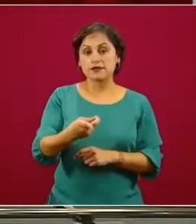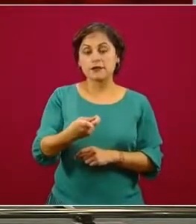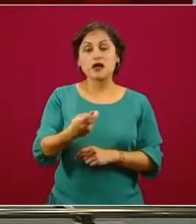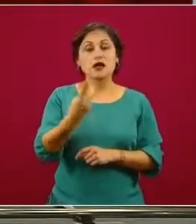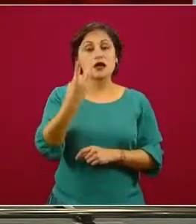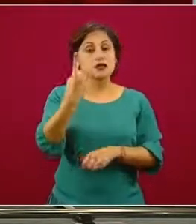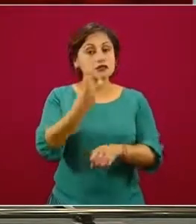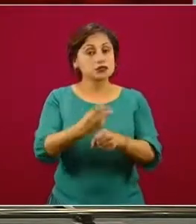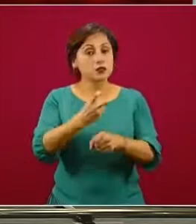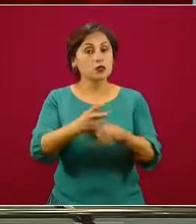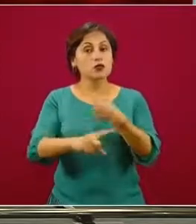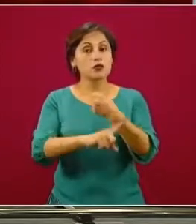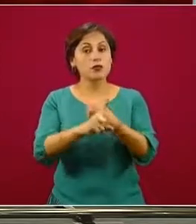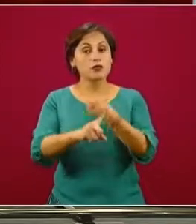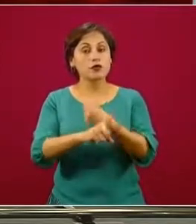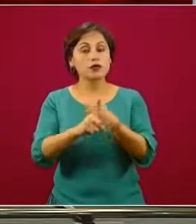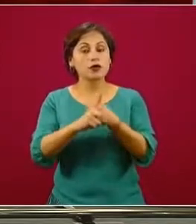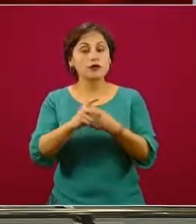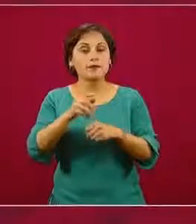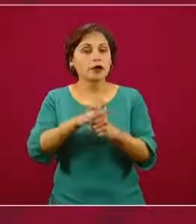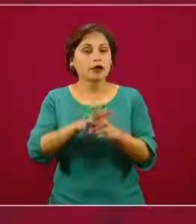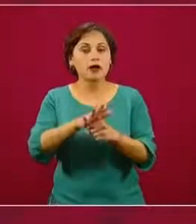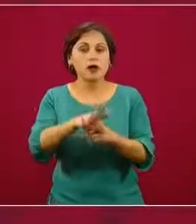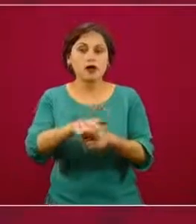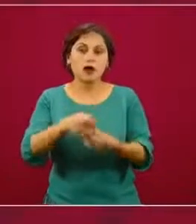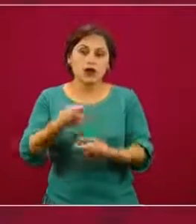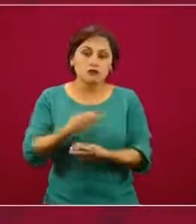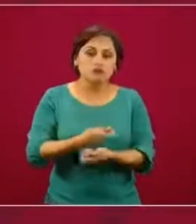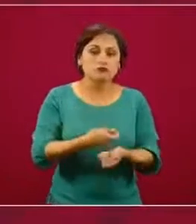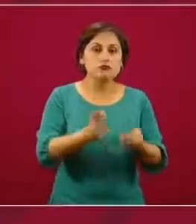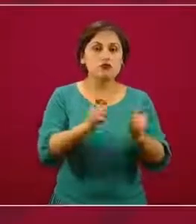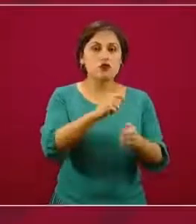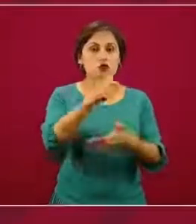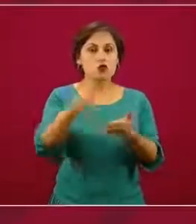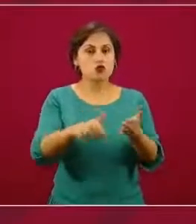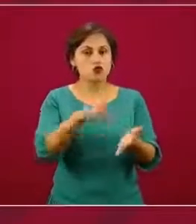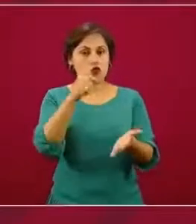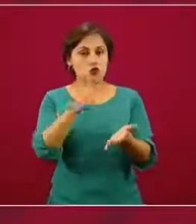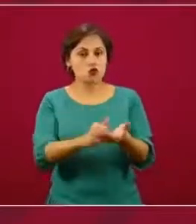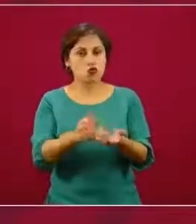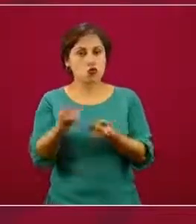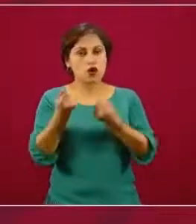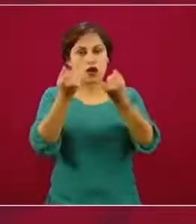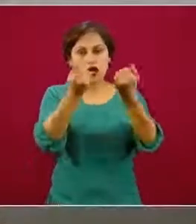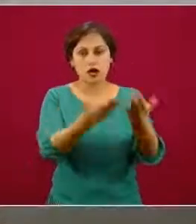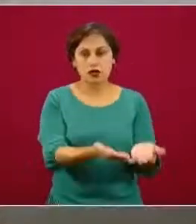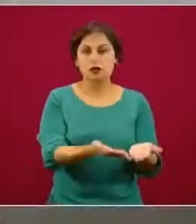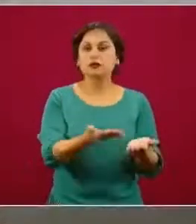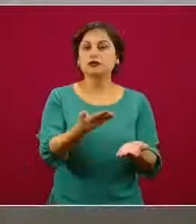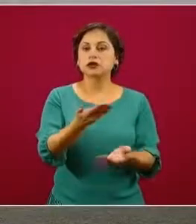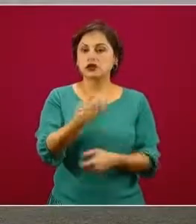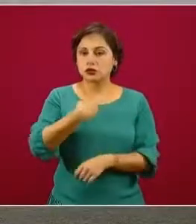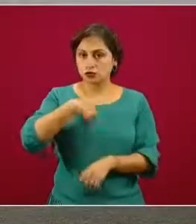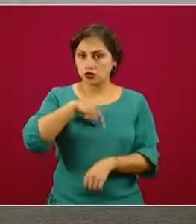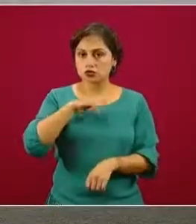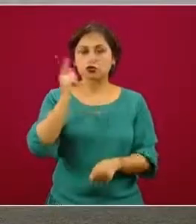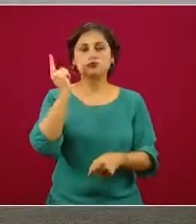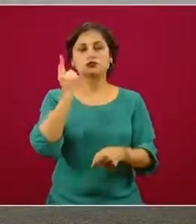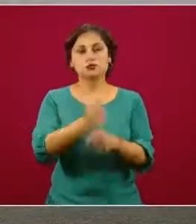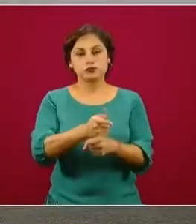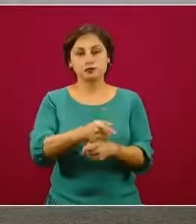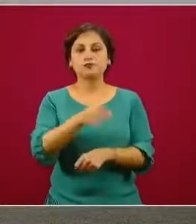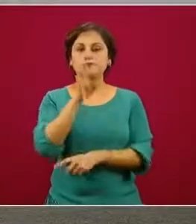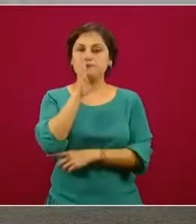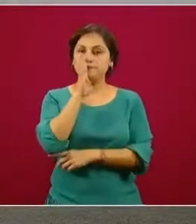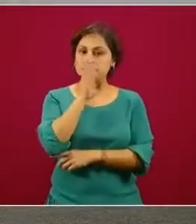fue la distribución local, en donde pudimos detectar situaciones de mal uso